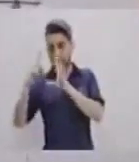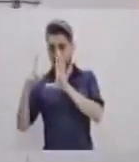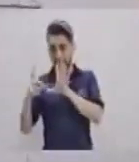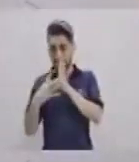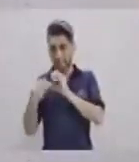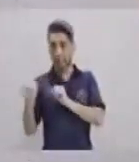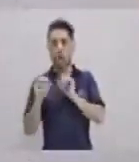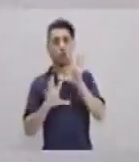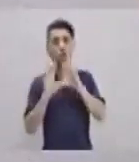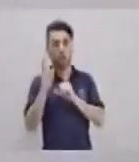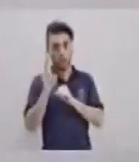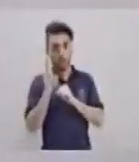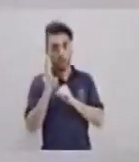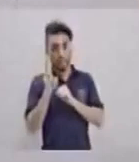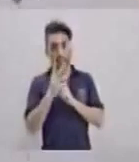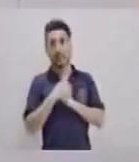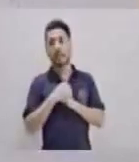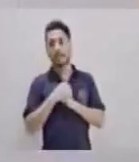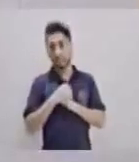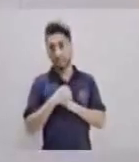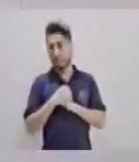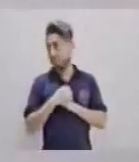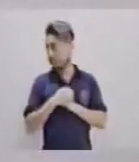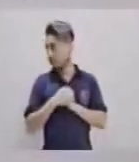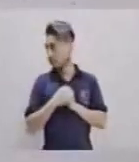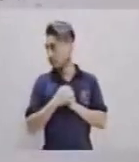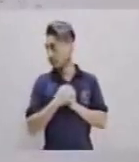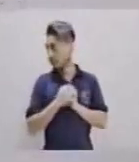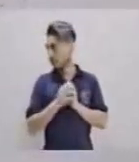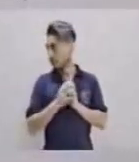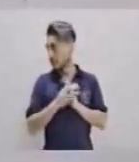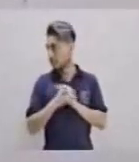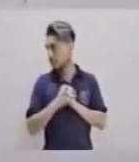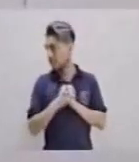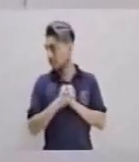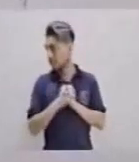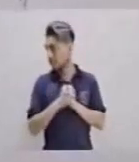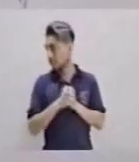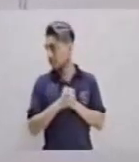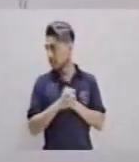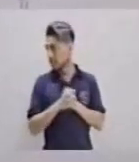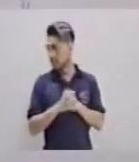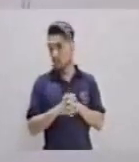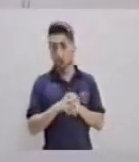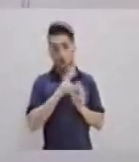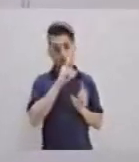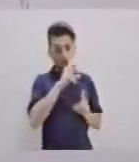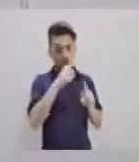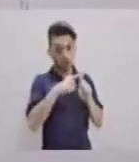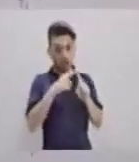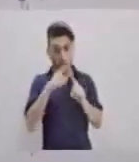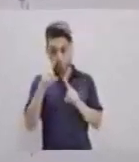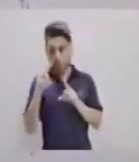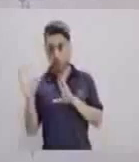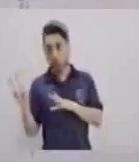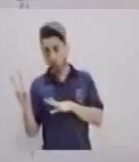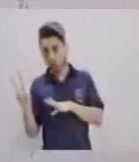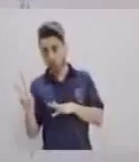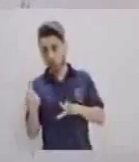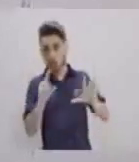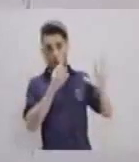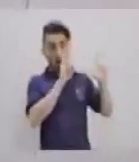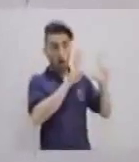6, 12. Y aquí tendría 2 por 1, 2, o sea, 8 menos